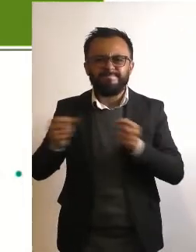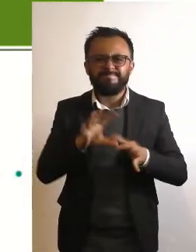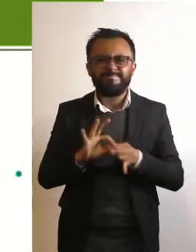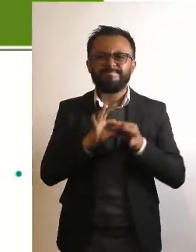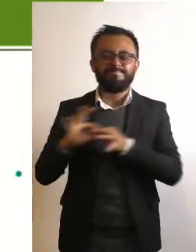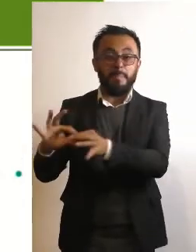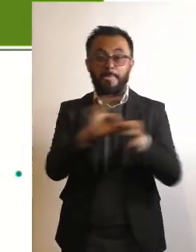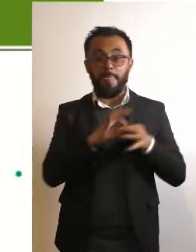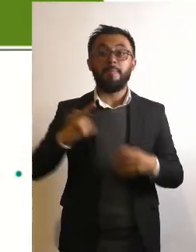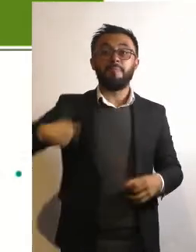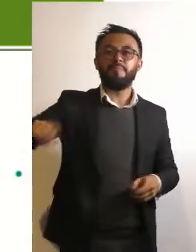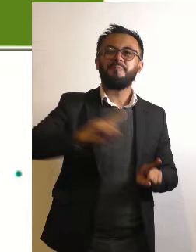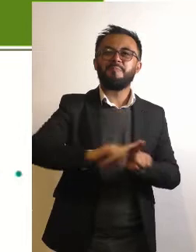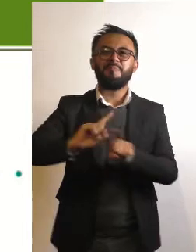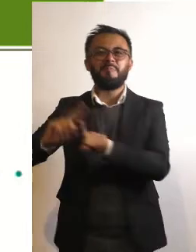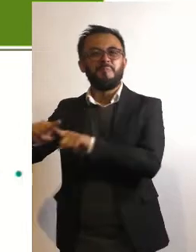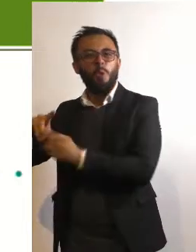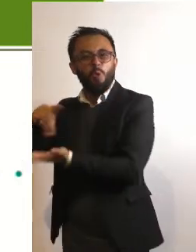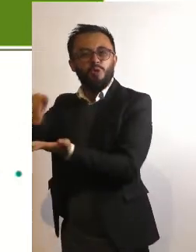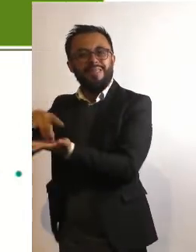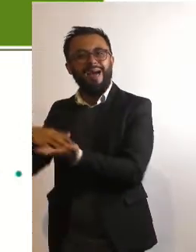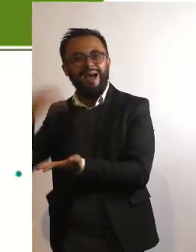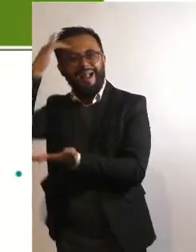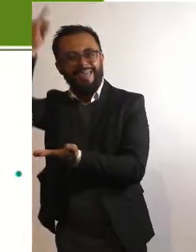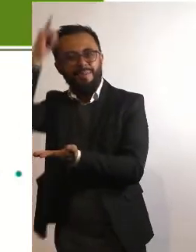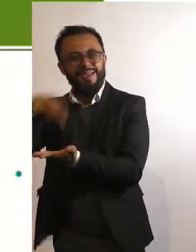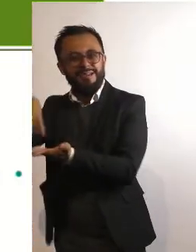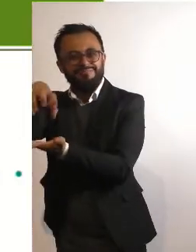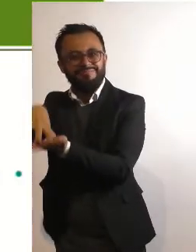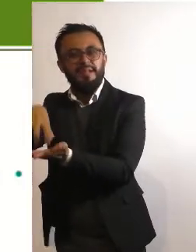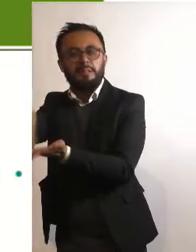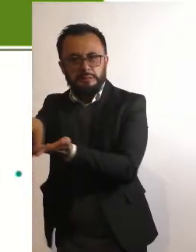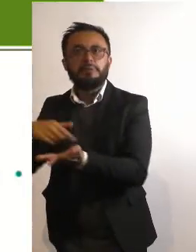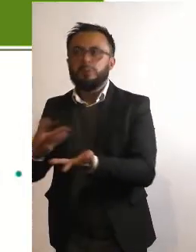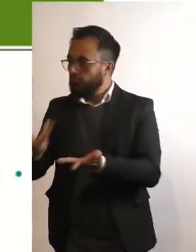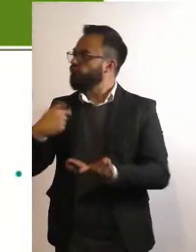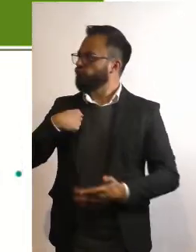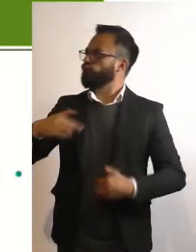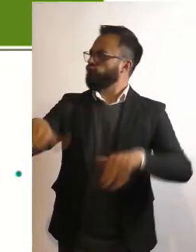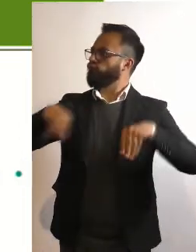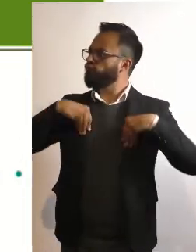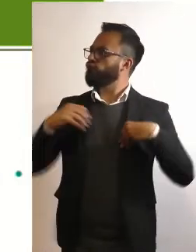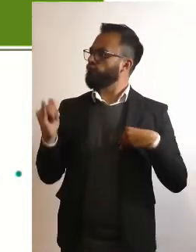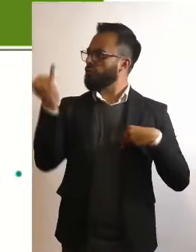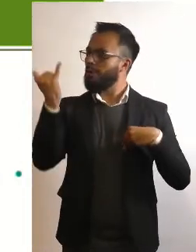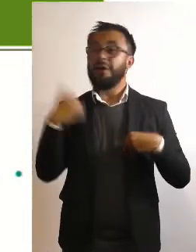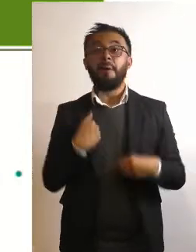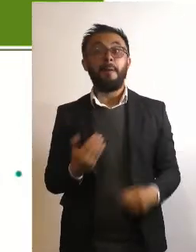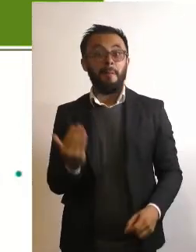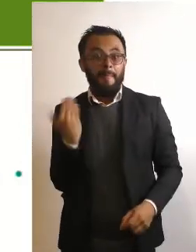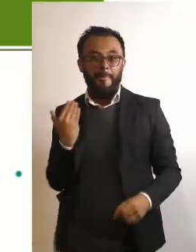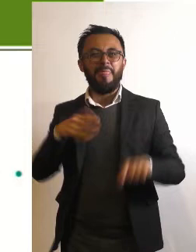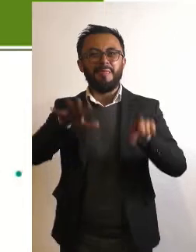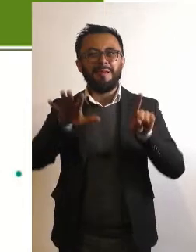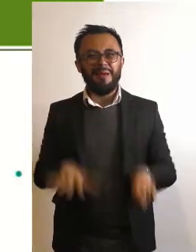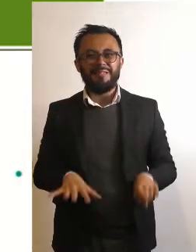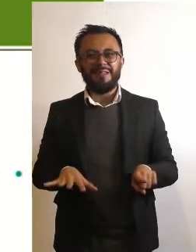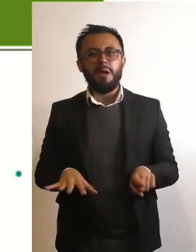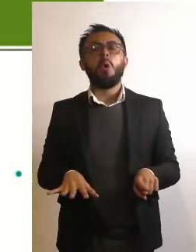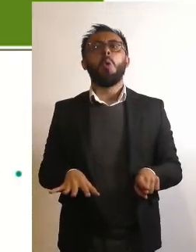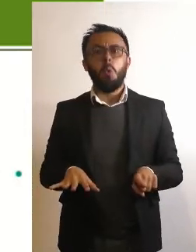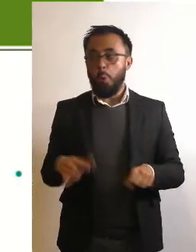que luego, hacia finales del semestre pasado, pudimos ver